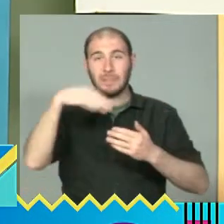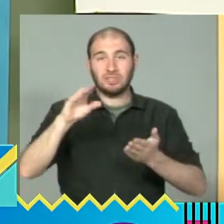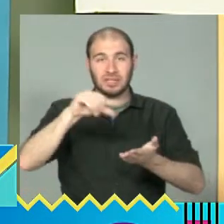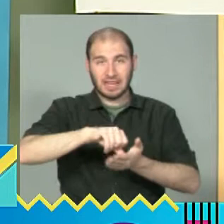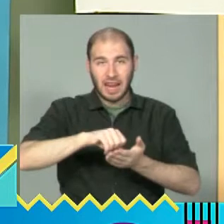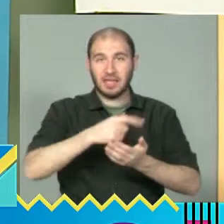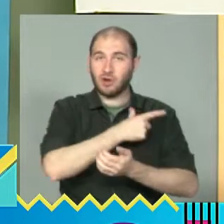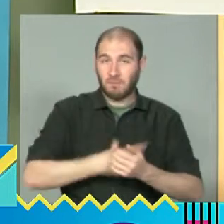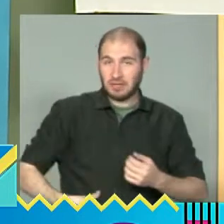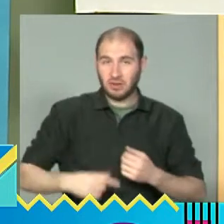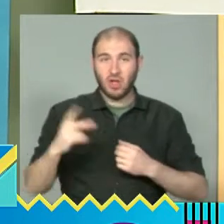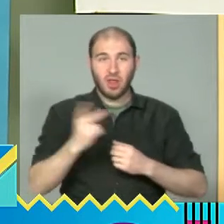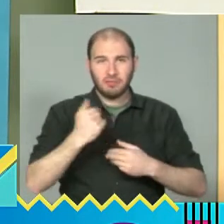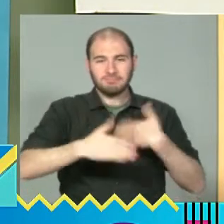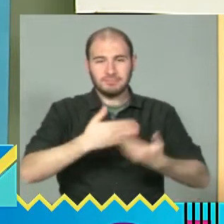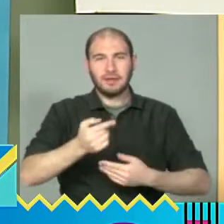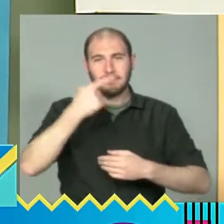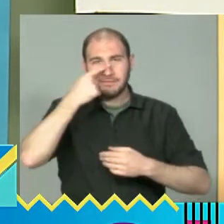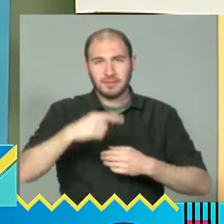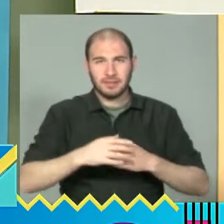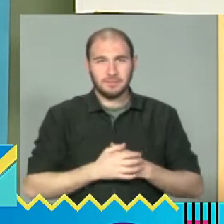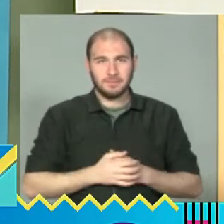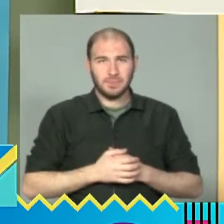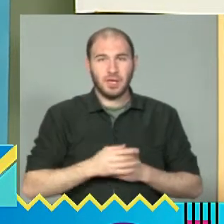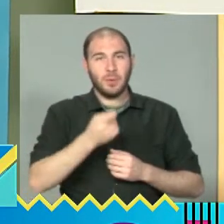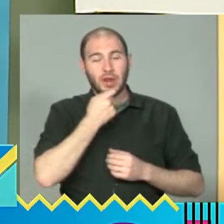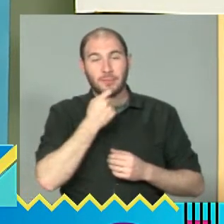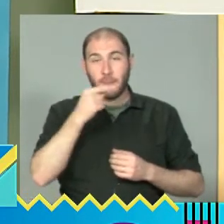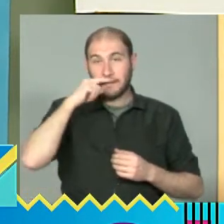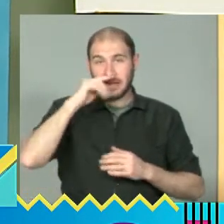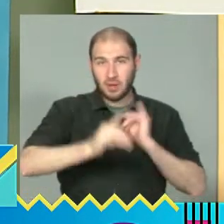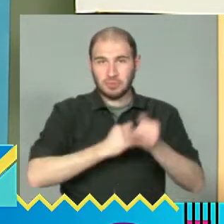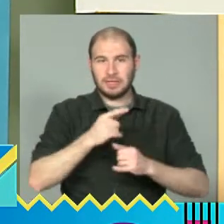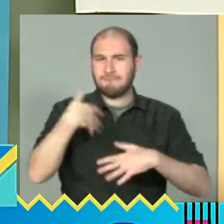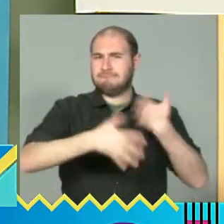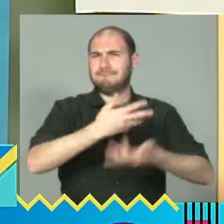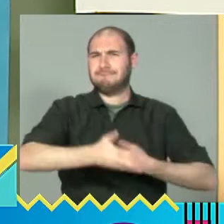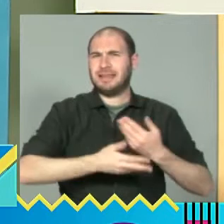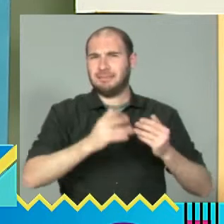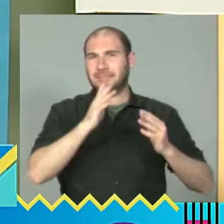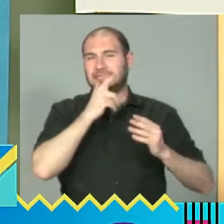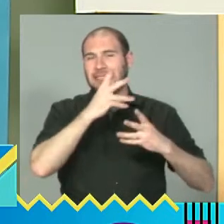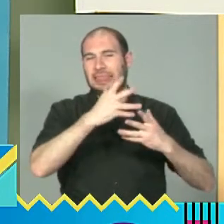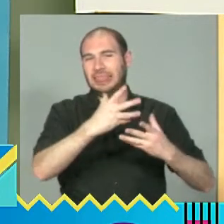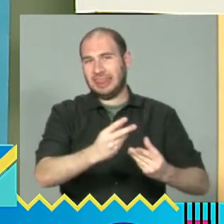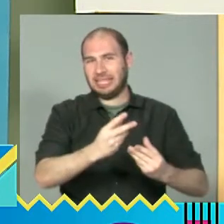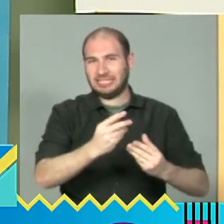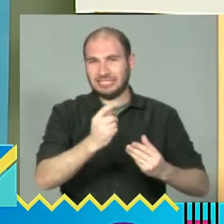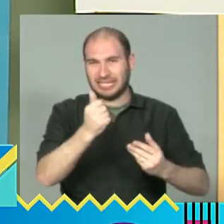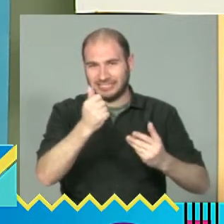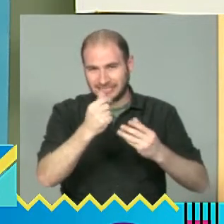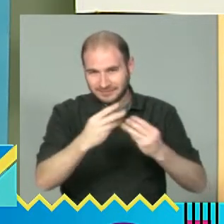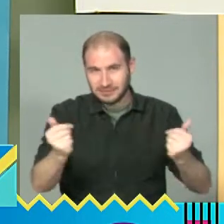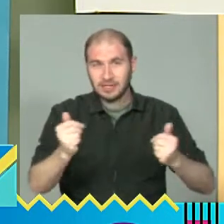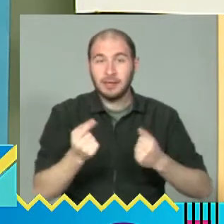del Ejecutivo, que desencadenan lo que hoy pueden decir, por ejemplo, Mauricio Macri, de que la turbulencia se ha frenado o al menos ya está